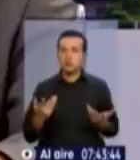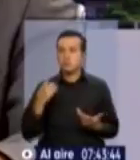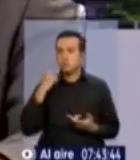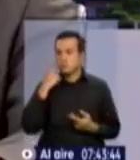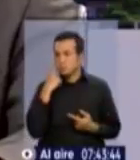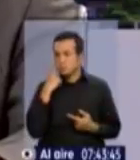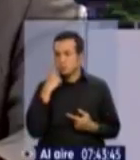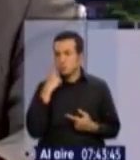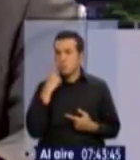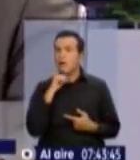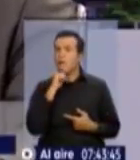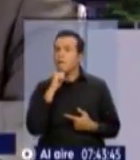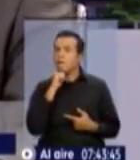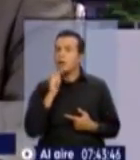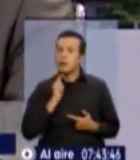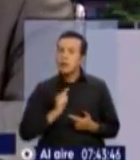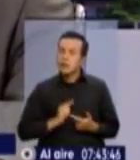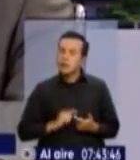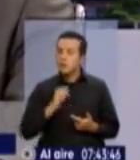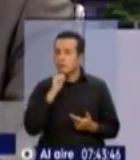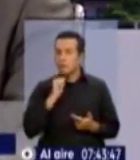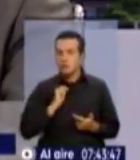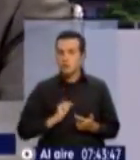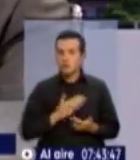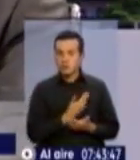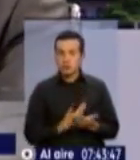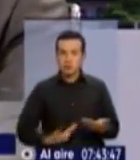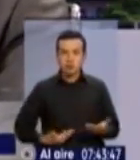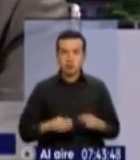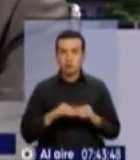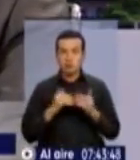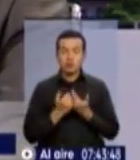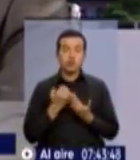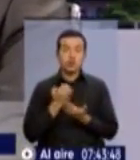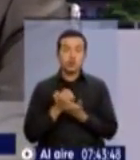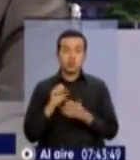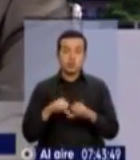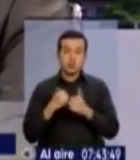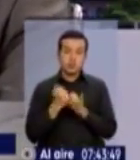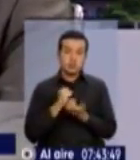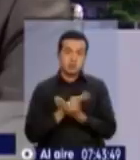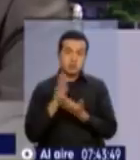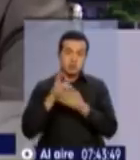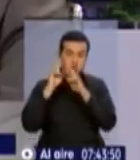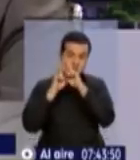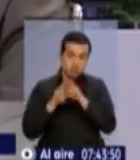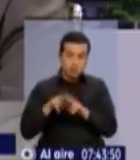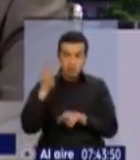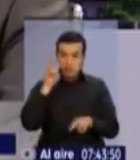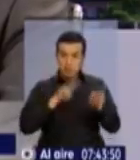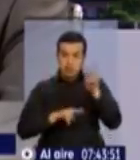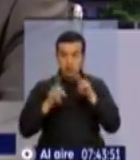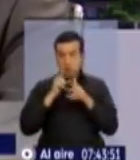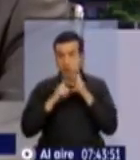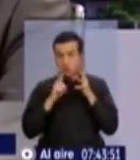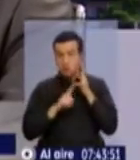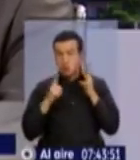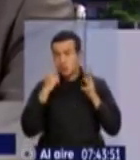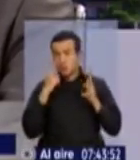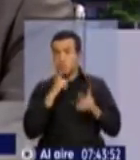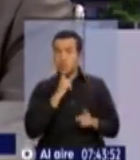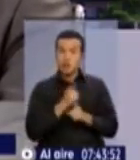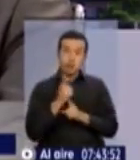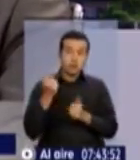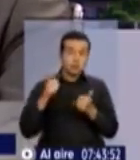digamos yo como presidente de la comisión del régimen económico y tributario al final lo que tenemos que leer el texto para saber no es cierto si es que estas posiciones se ponen en